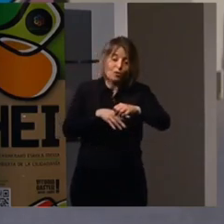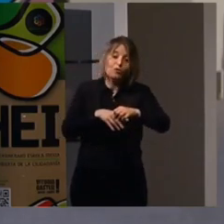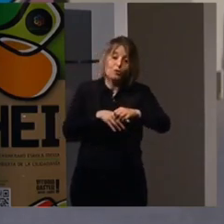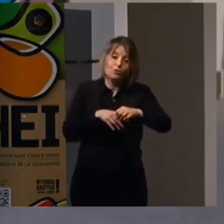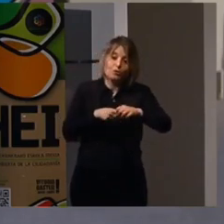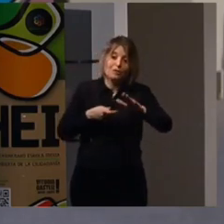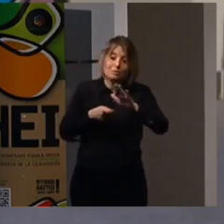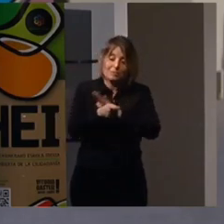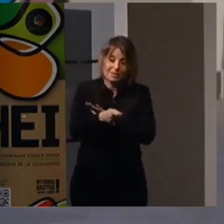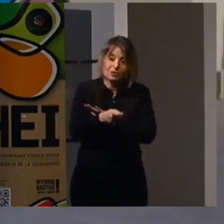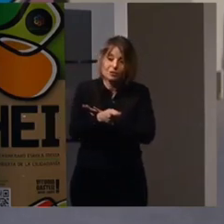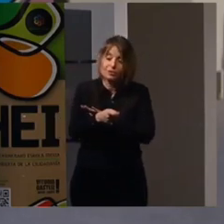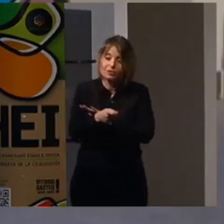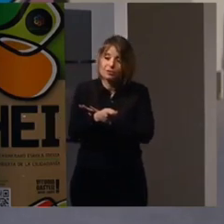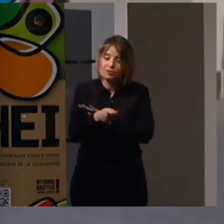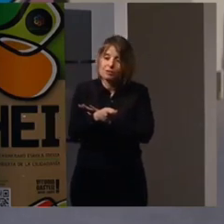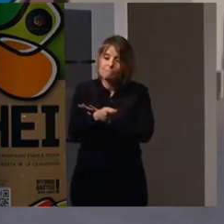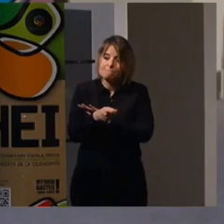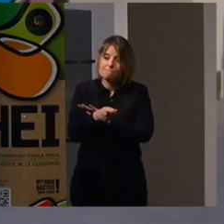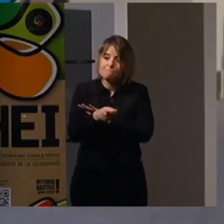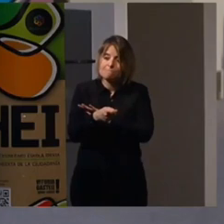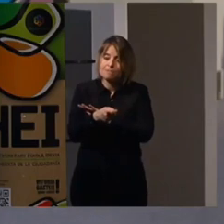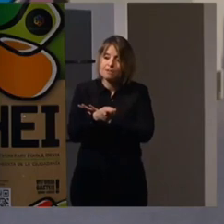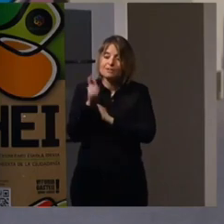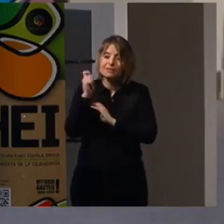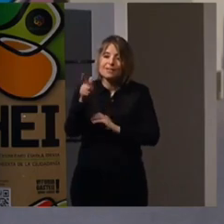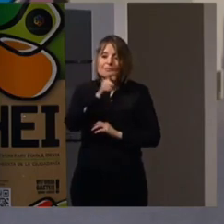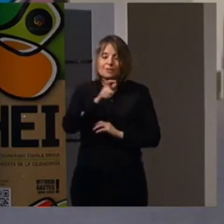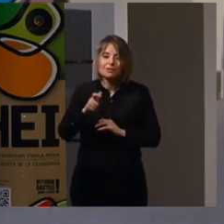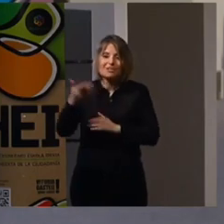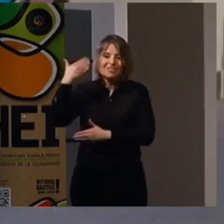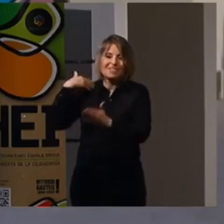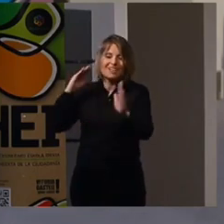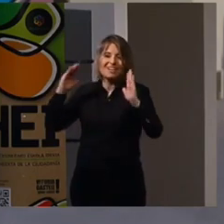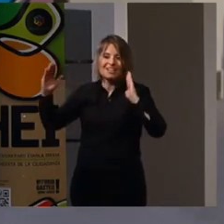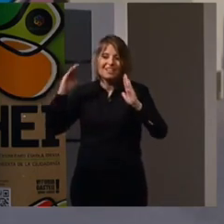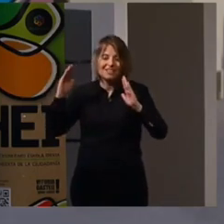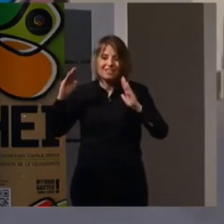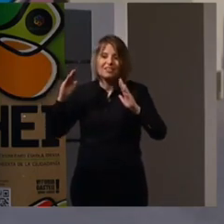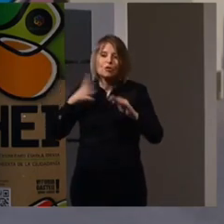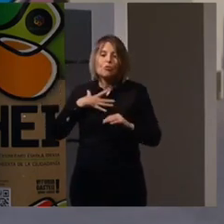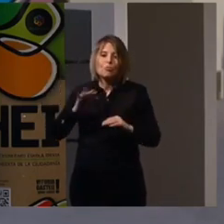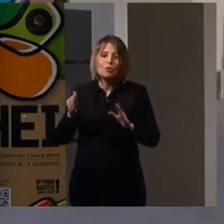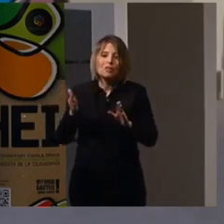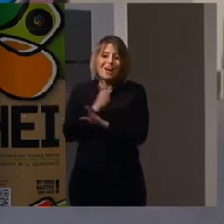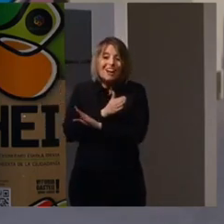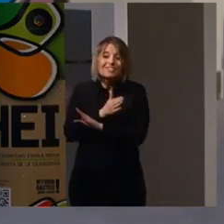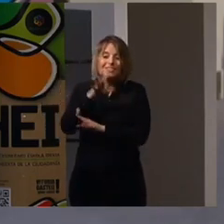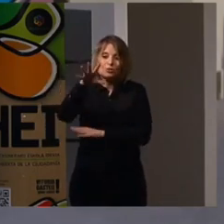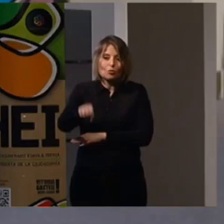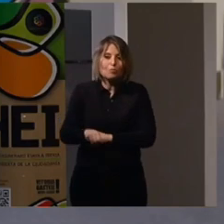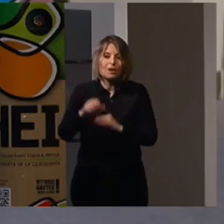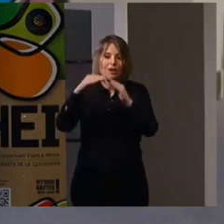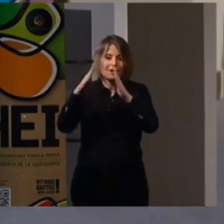otro gran melón ese, ¿vale? Generalmente son gente de una generación muy concreta, que es la generación que sí que antes de la burbuja pudo